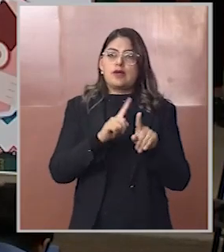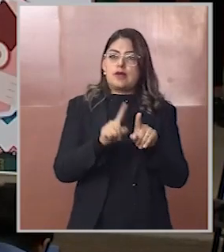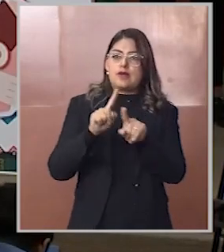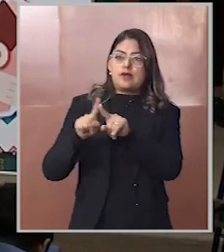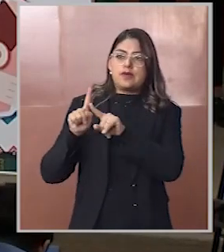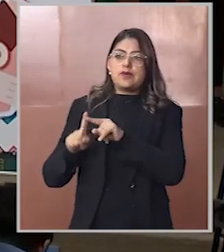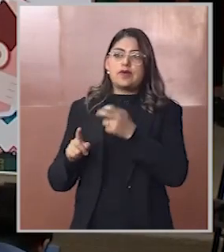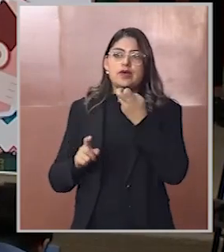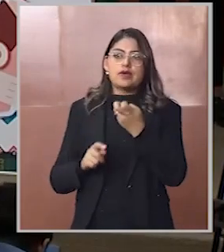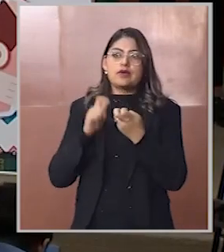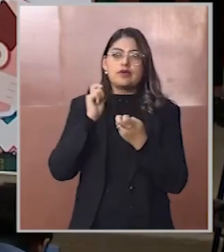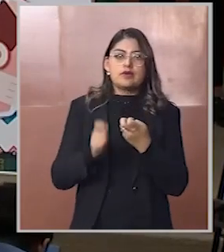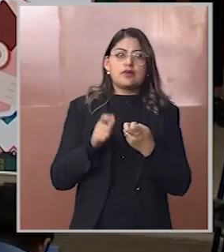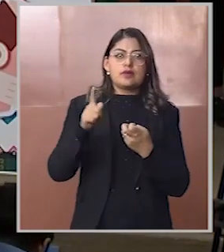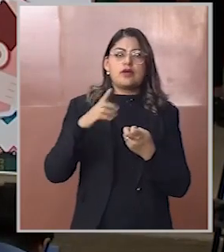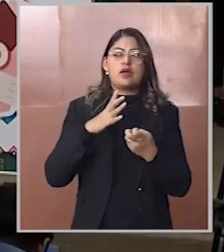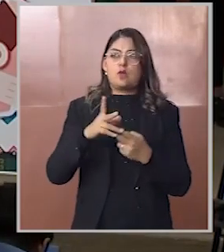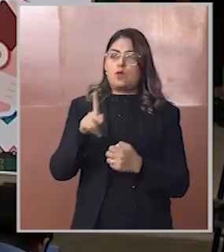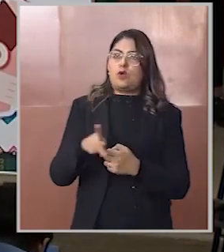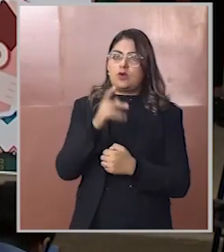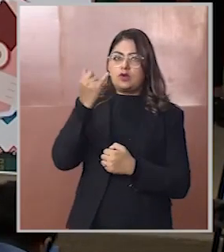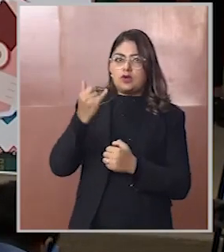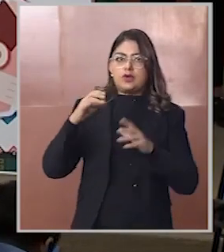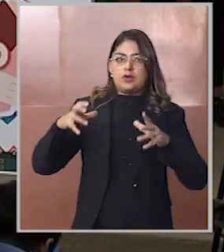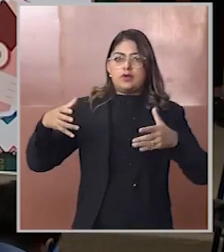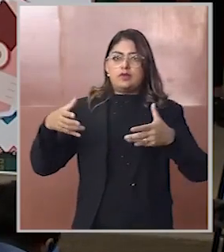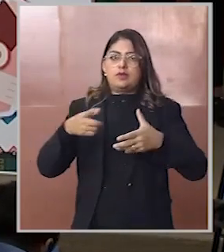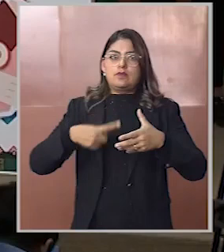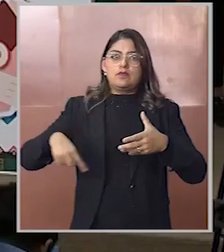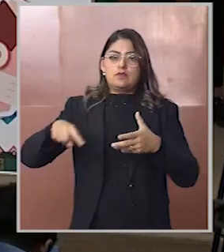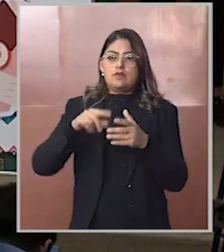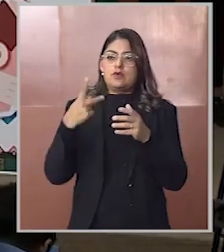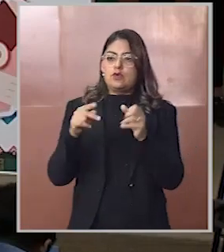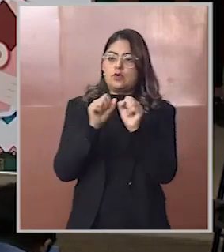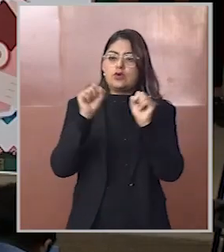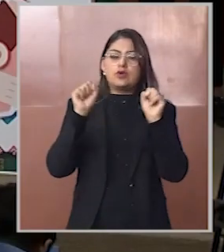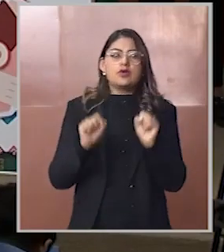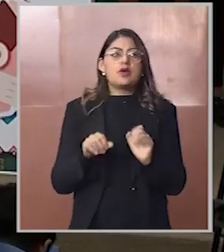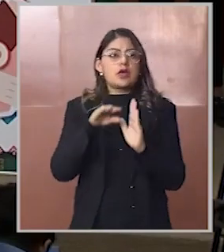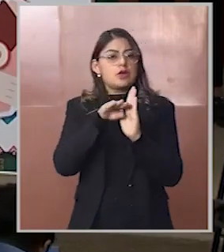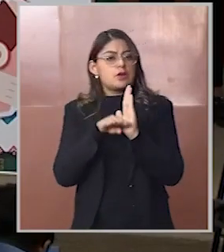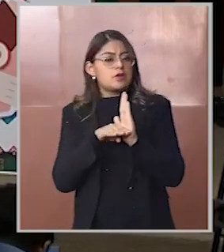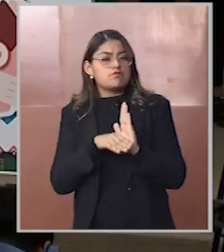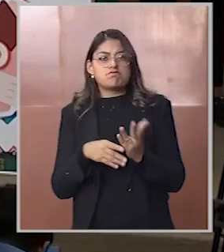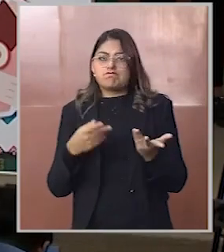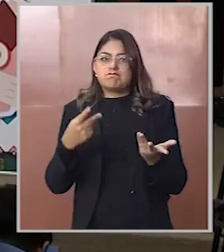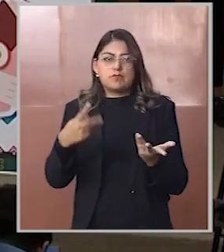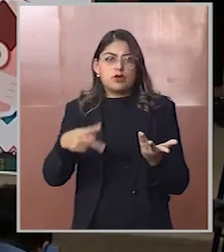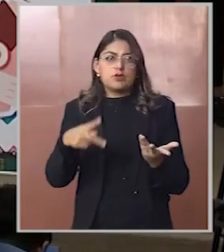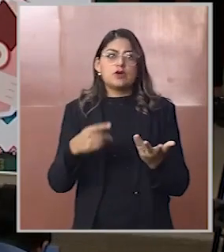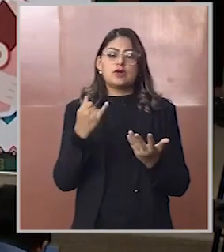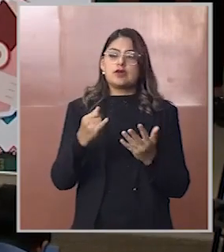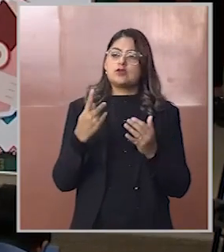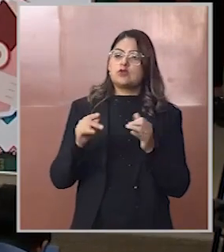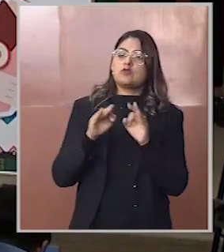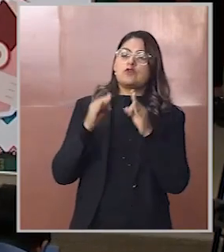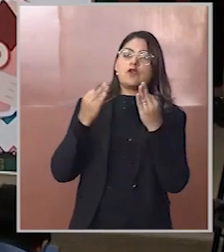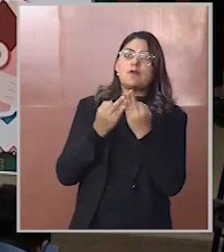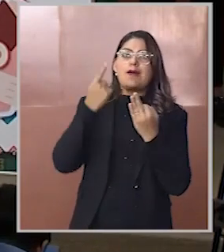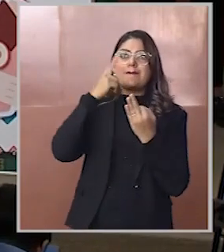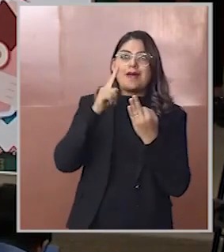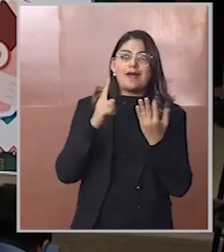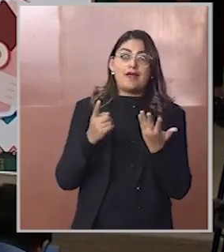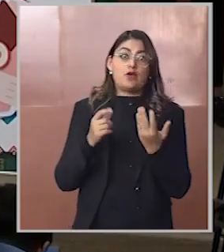también que los pueblos y comunidades mantengan sus temas no sus sistemas normativos propios sus mecanismos de resolución de conflictos pero también la